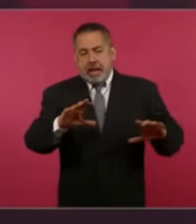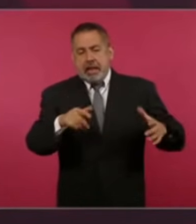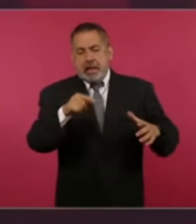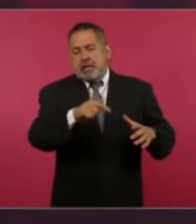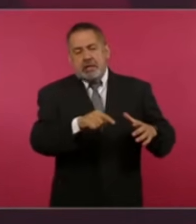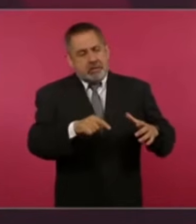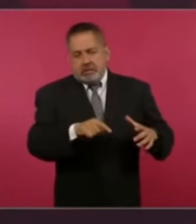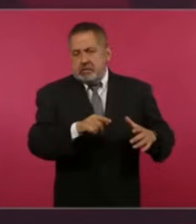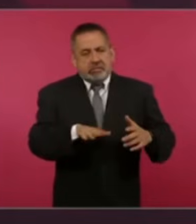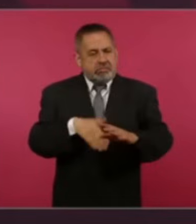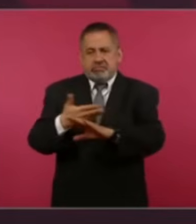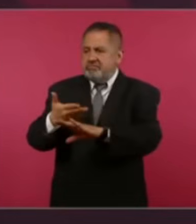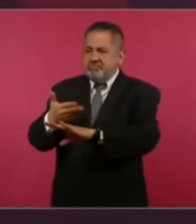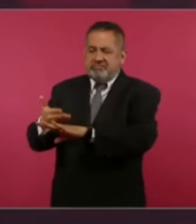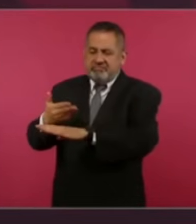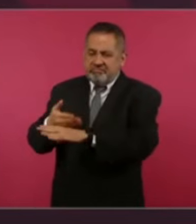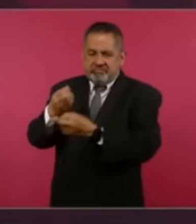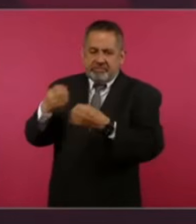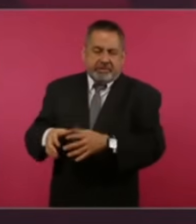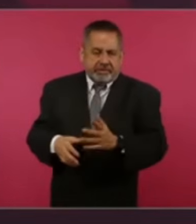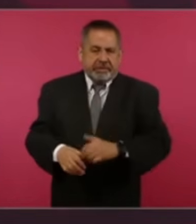Y siempre